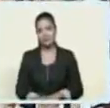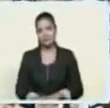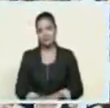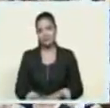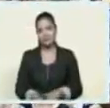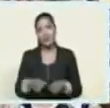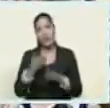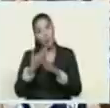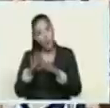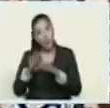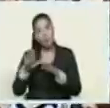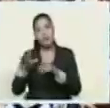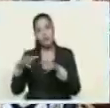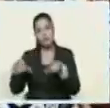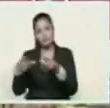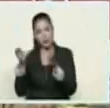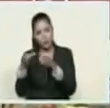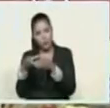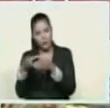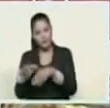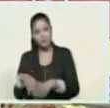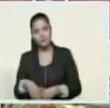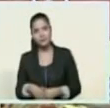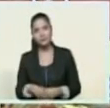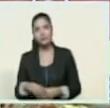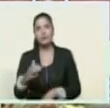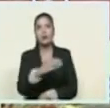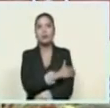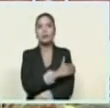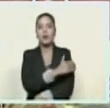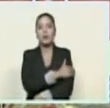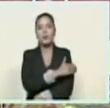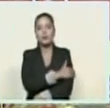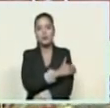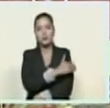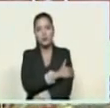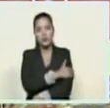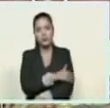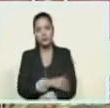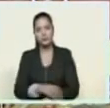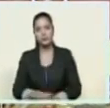otra parte de la oposición